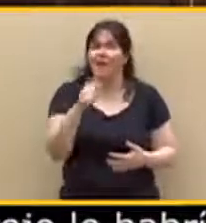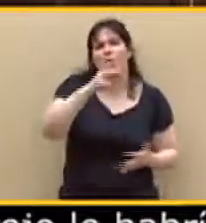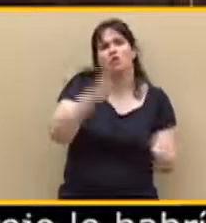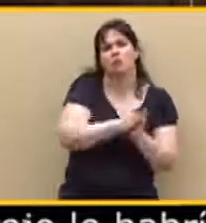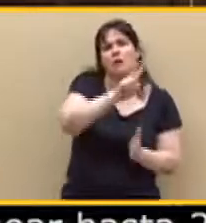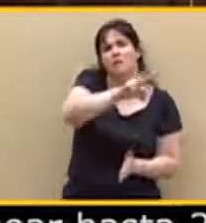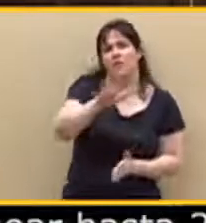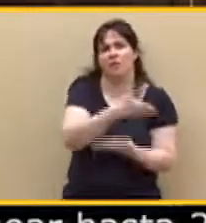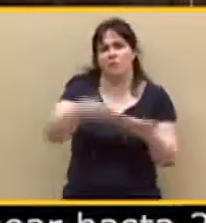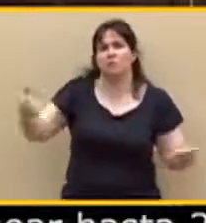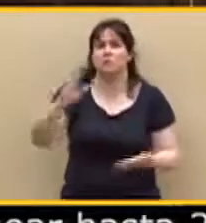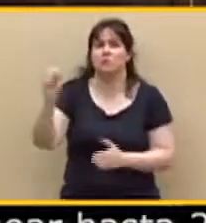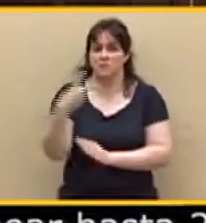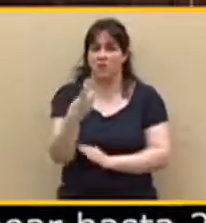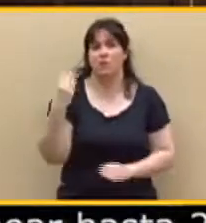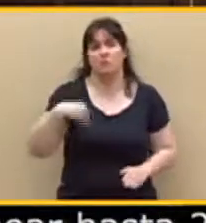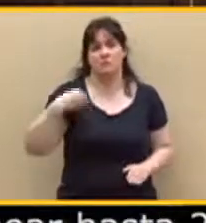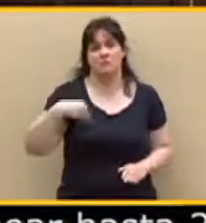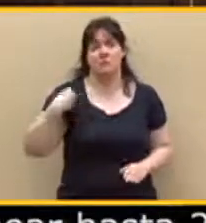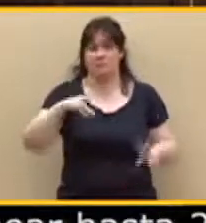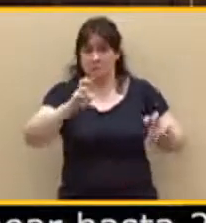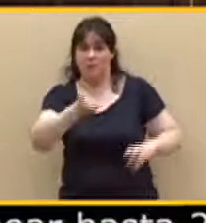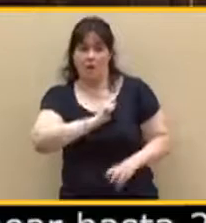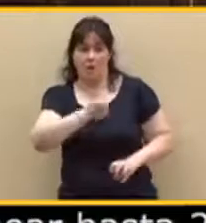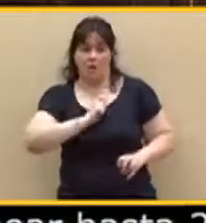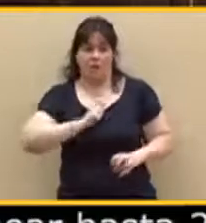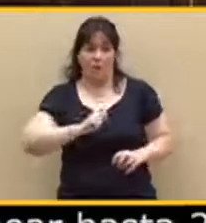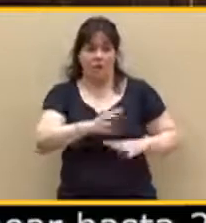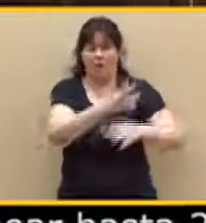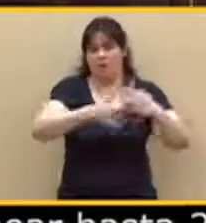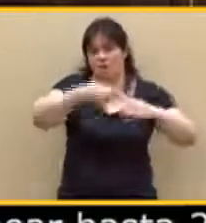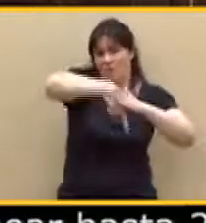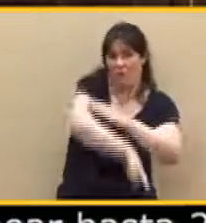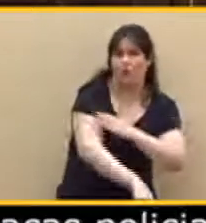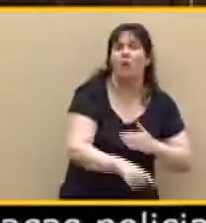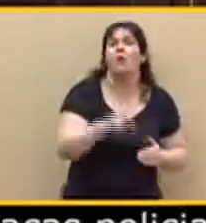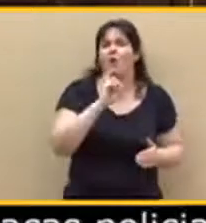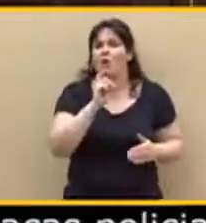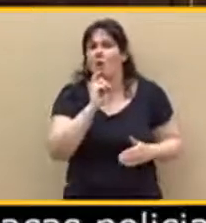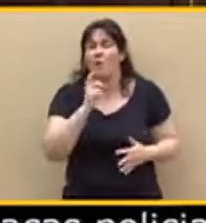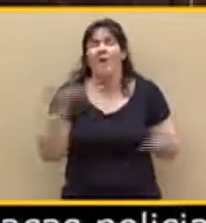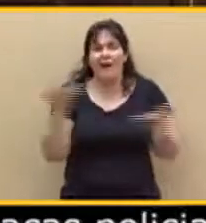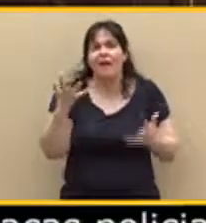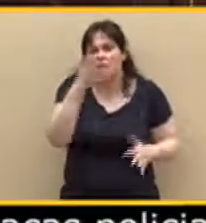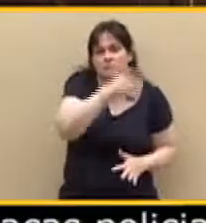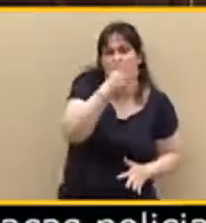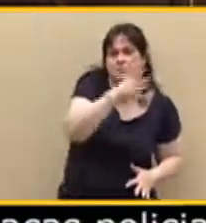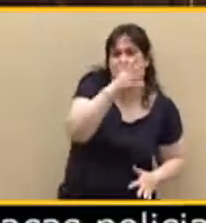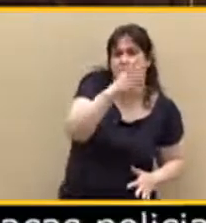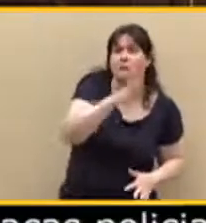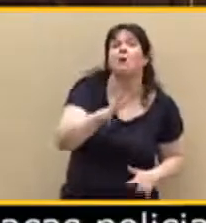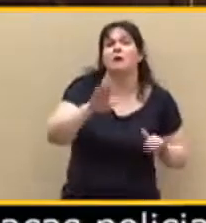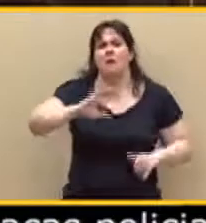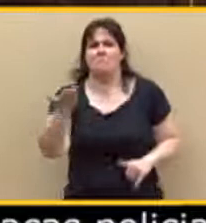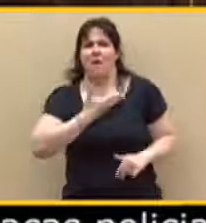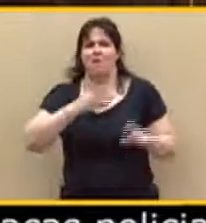Y esas mismas cloacas policiales estarían también vinculadas a graves filtraciones que perjudicarían a instituciones del Estado,